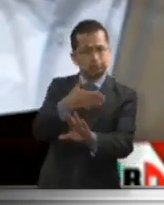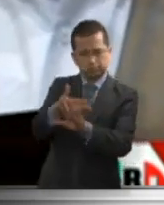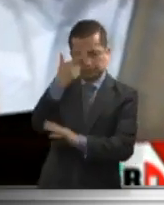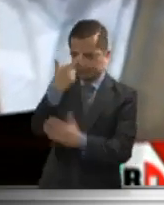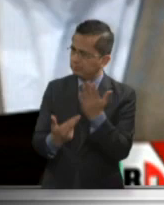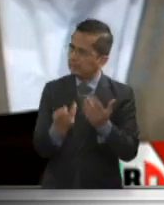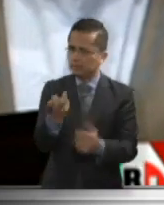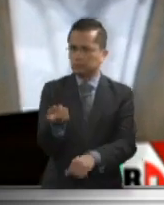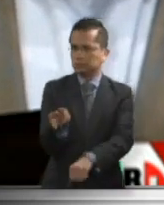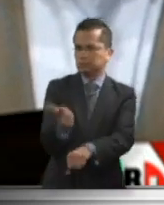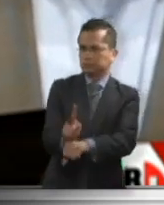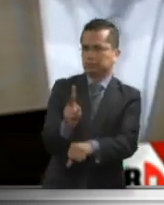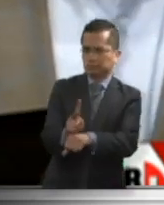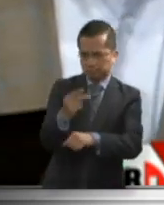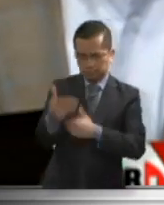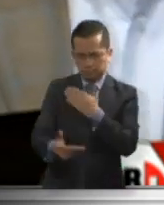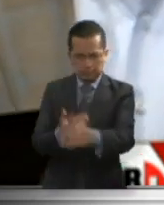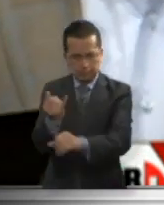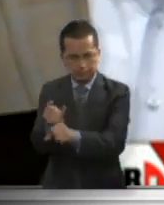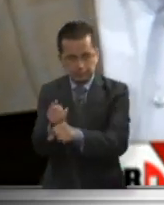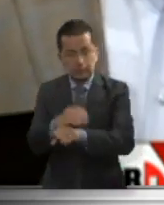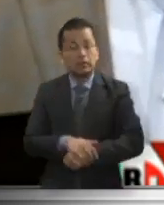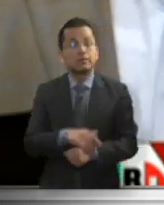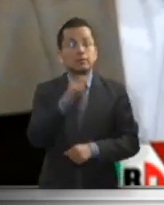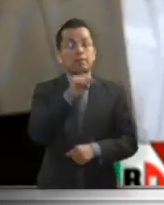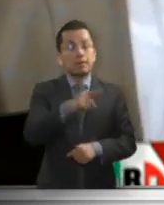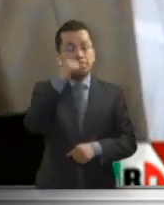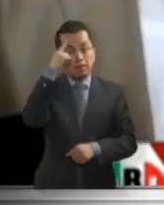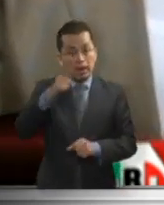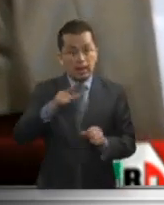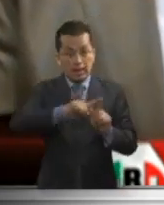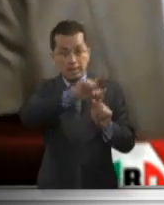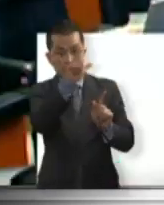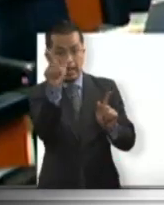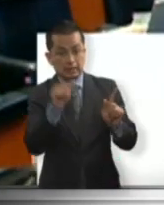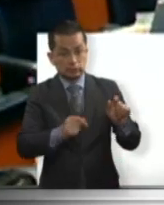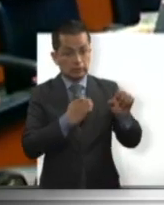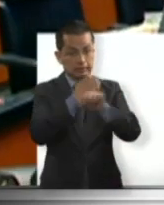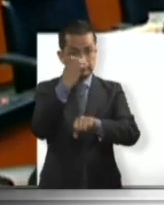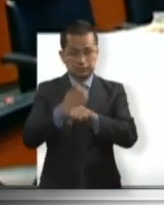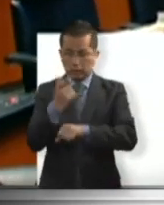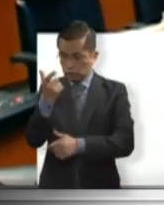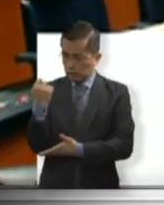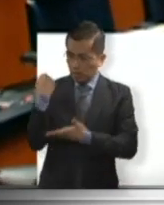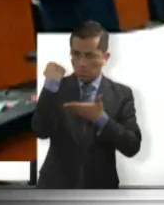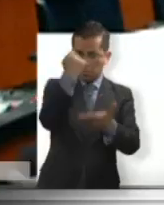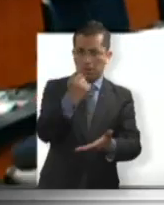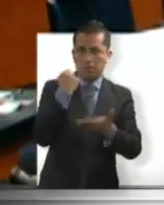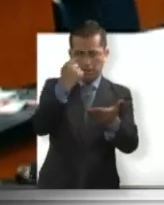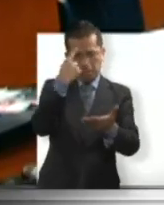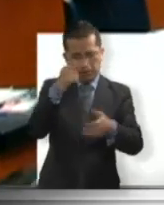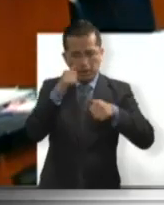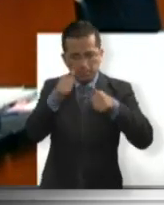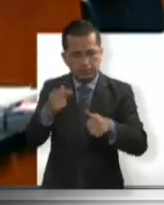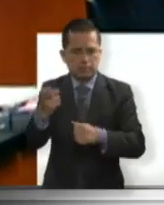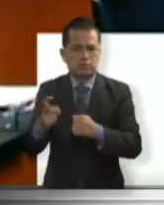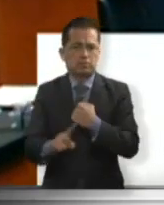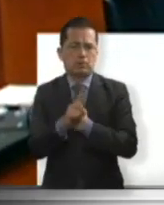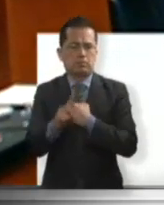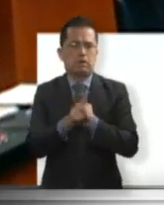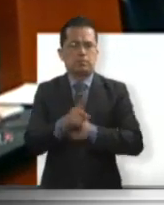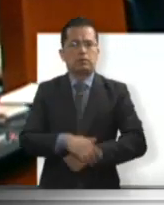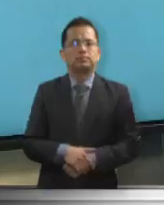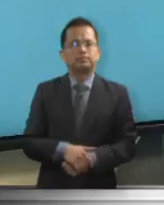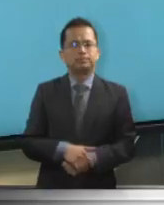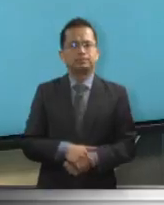los programas en todas las entidades federativas y a nivel federal para atender este problema. Informó para Noticias del Congreso, Juan Pablo